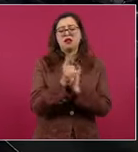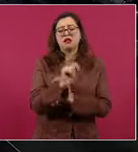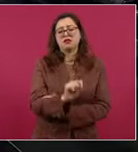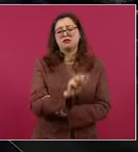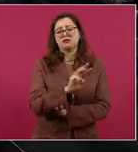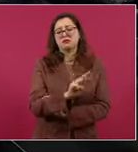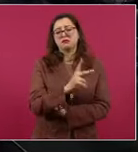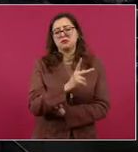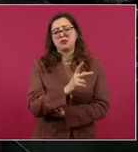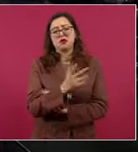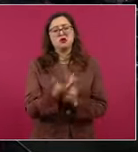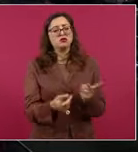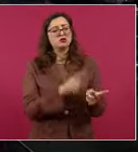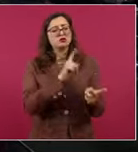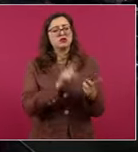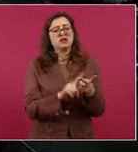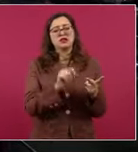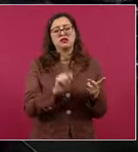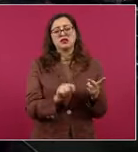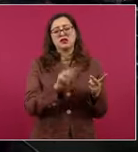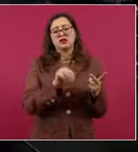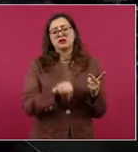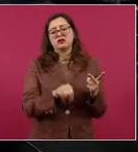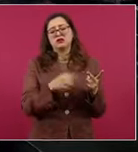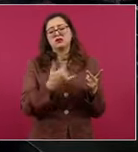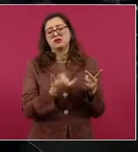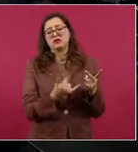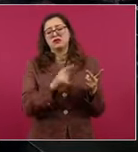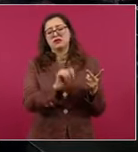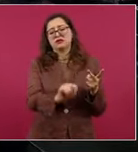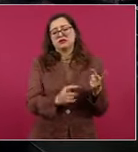son famosos, pero son